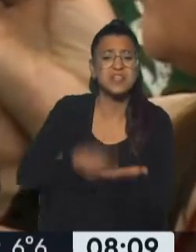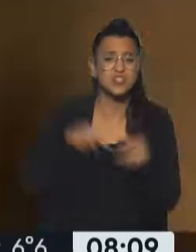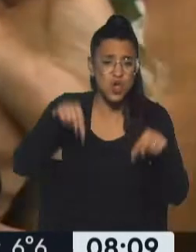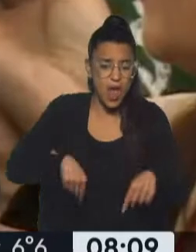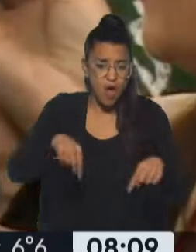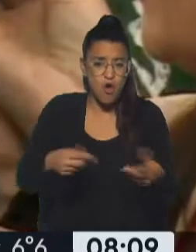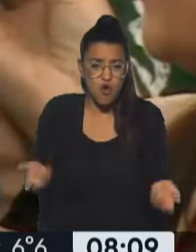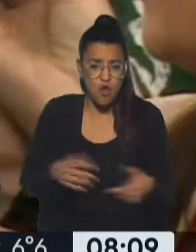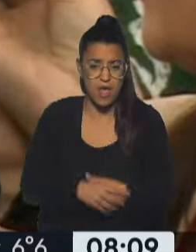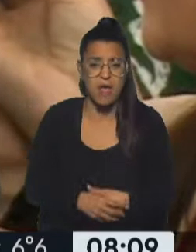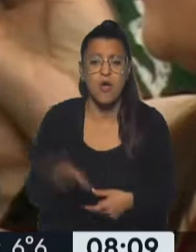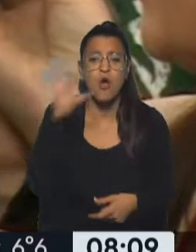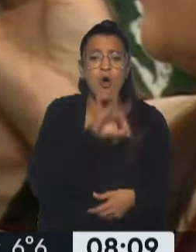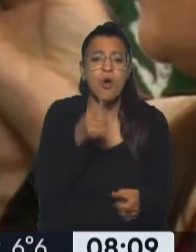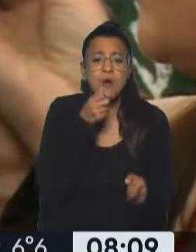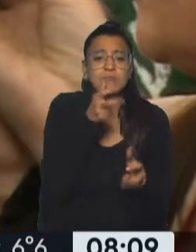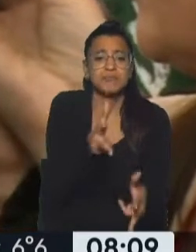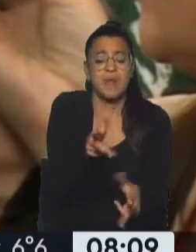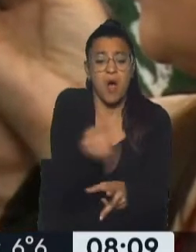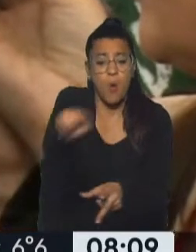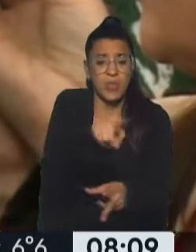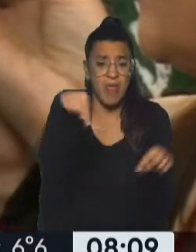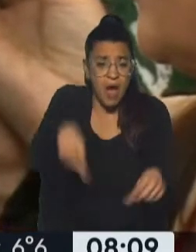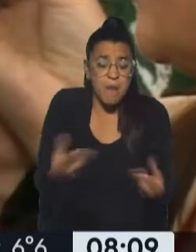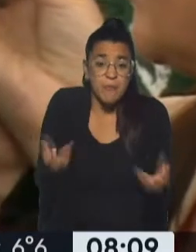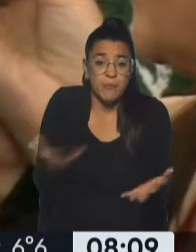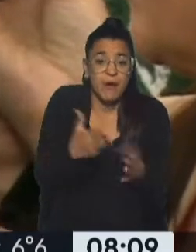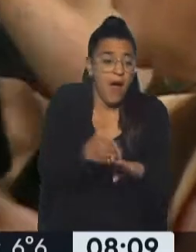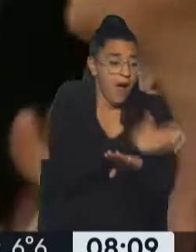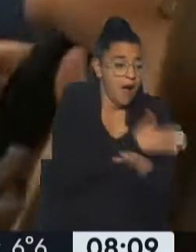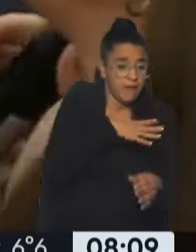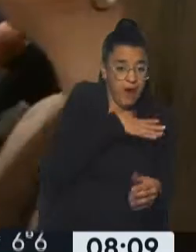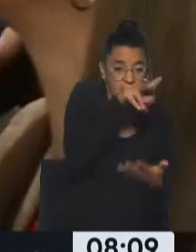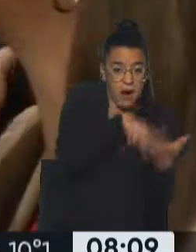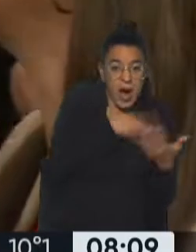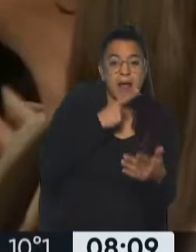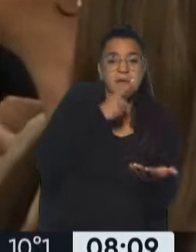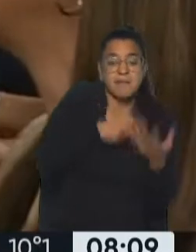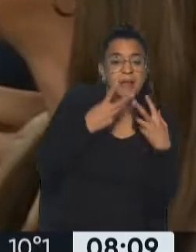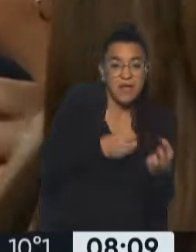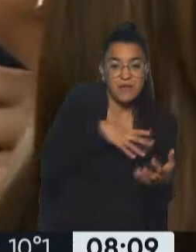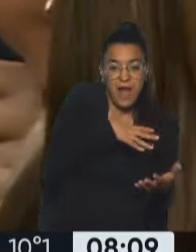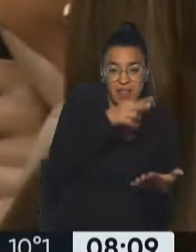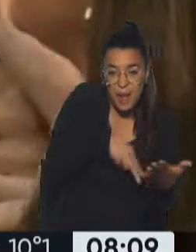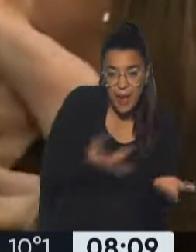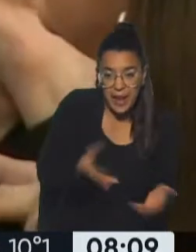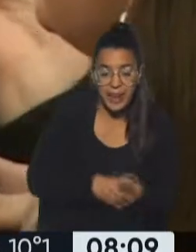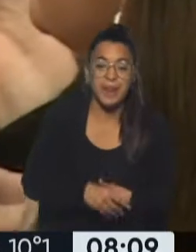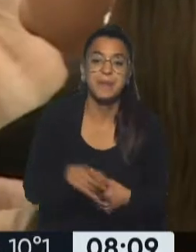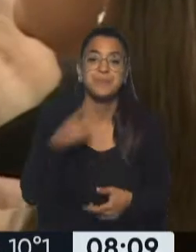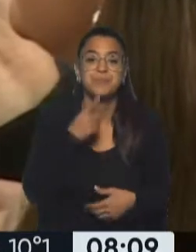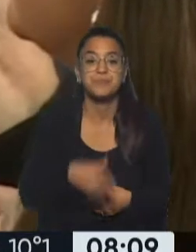decisión o brindarle algún tipo de comentario a ustedes porque no hemos visto la causa. ¿Van a pedir la cancelación? ¿Tienen el consentimiento de